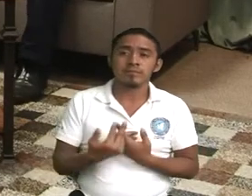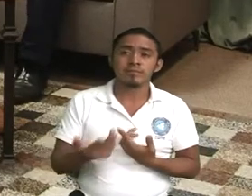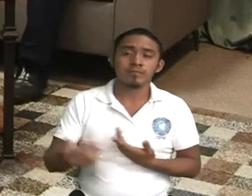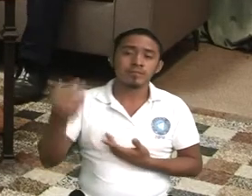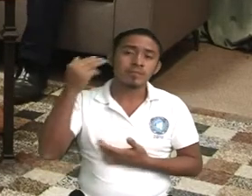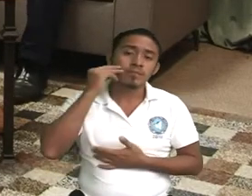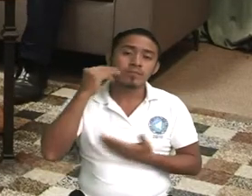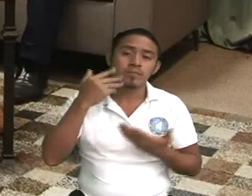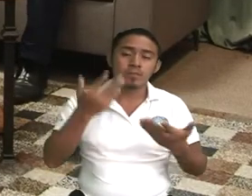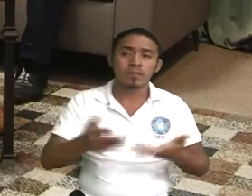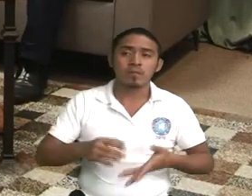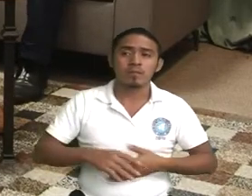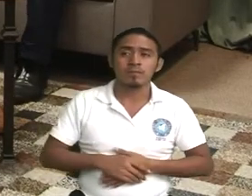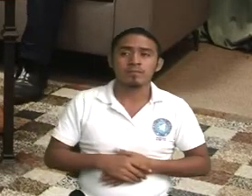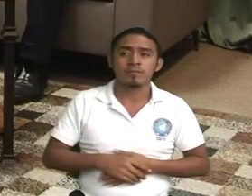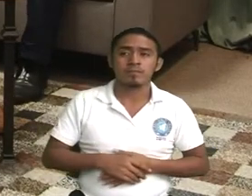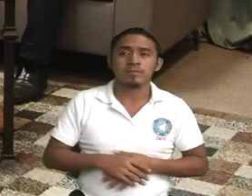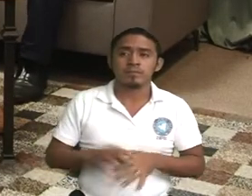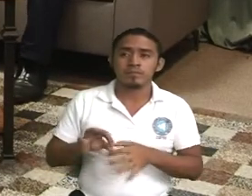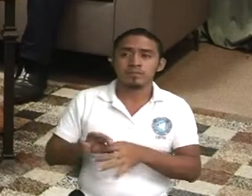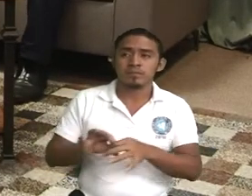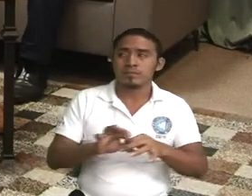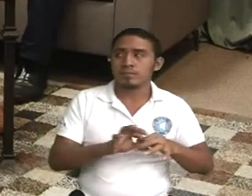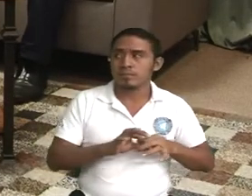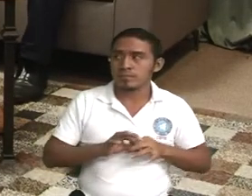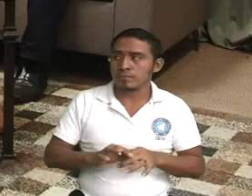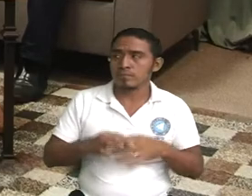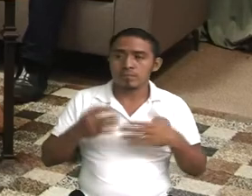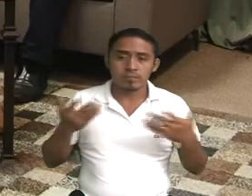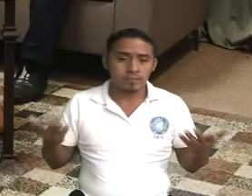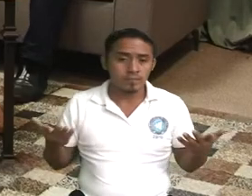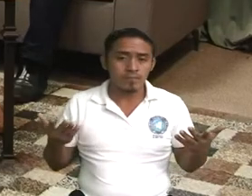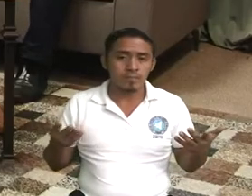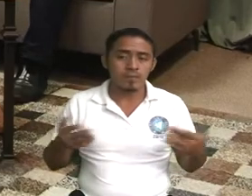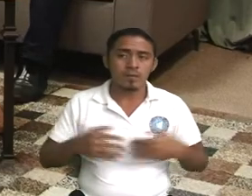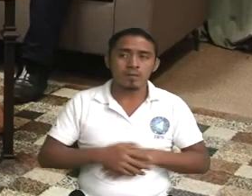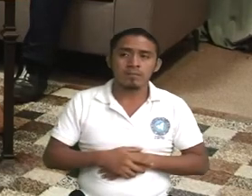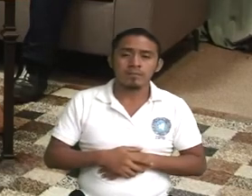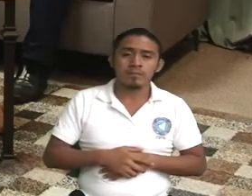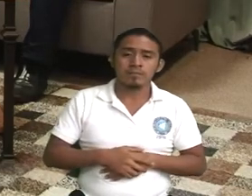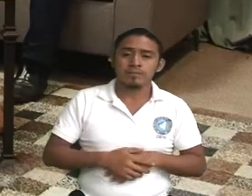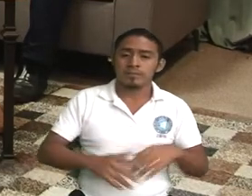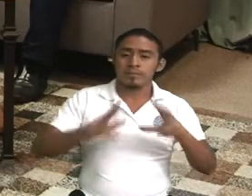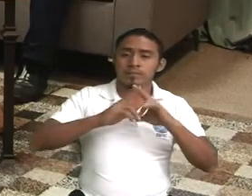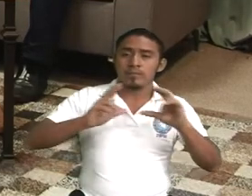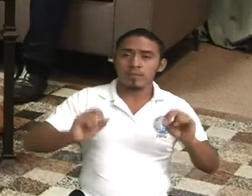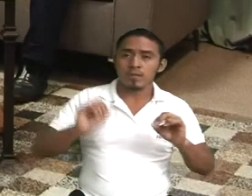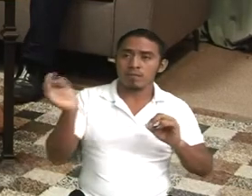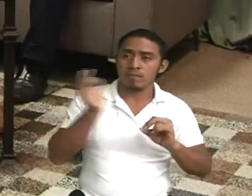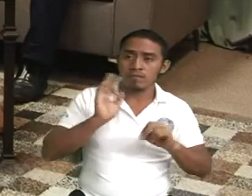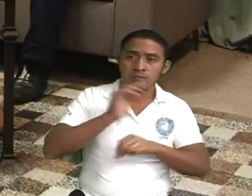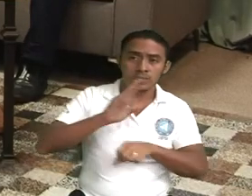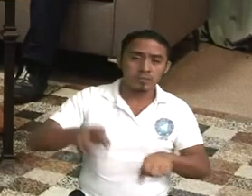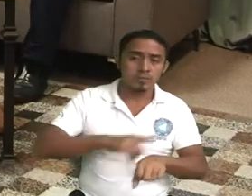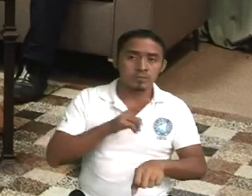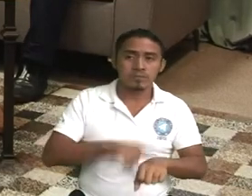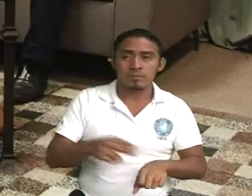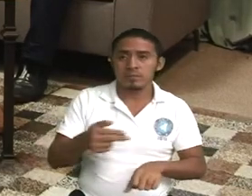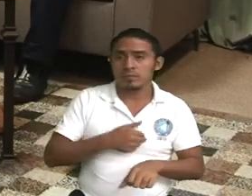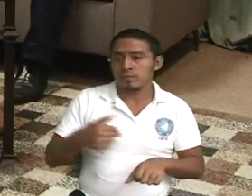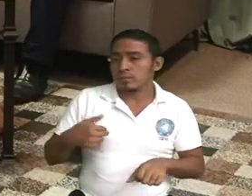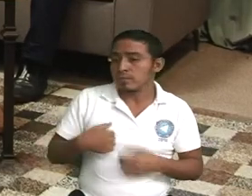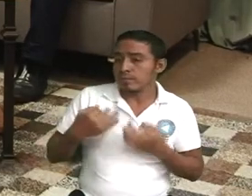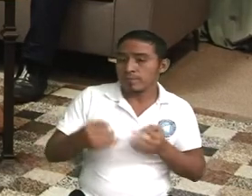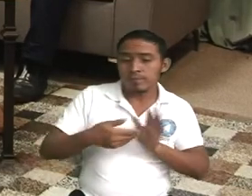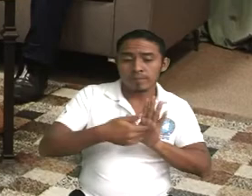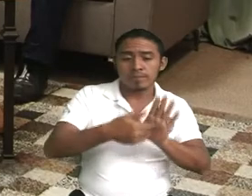de mayo, en conjunto con las MIPIMES del país, ¿verdad?, a nivel nacional, se hizo el